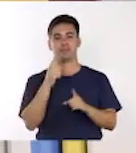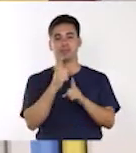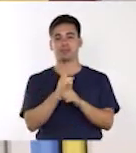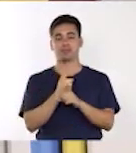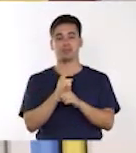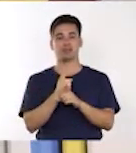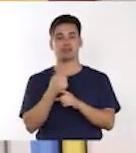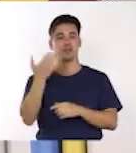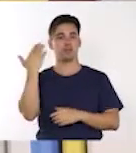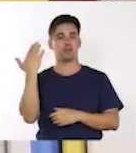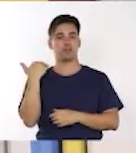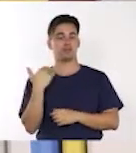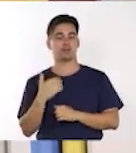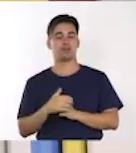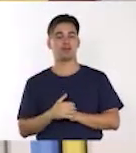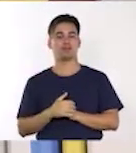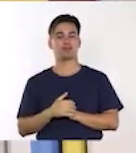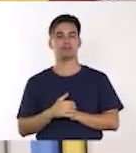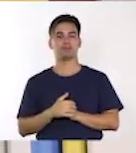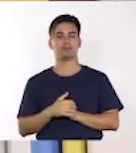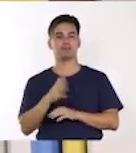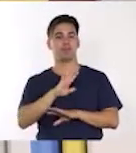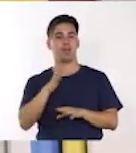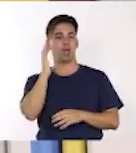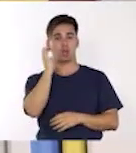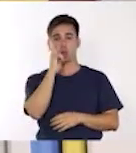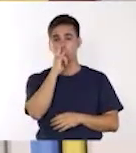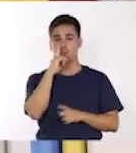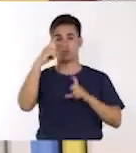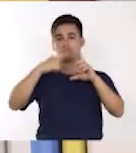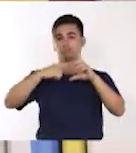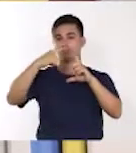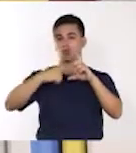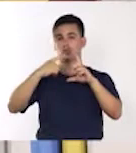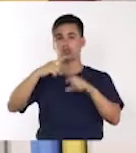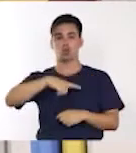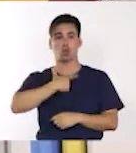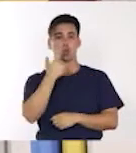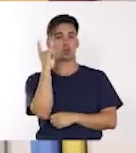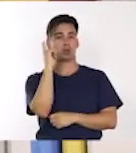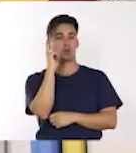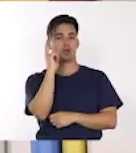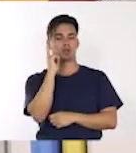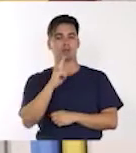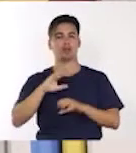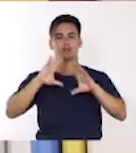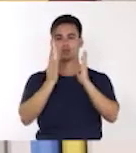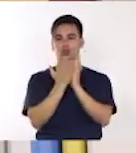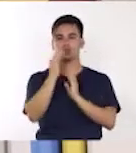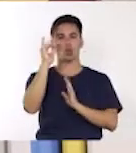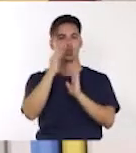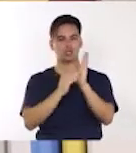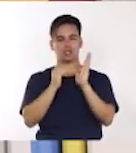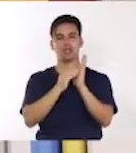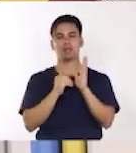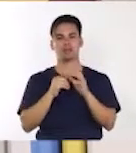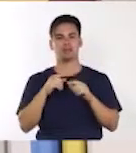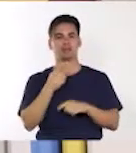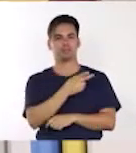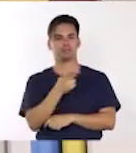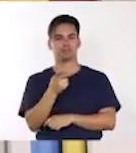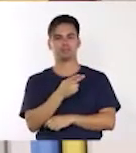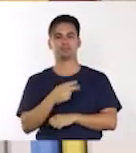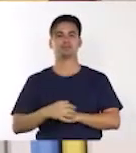En el encuentro que tuvimos la semana anterior, concluimos con los contenidos de cultura política para todos los